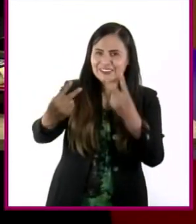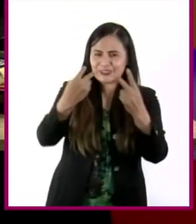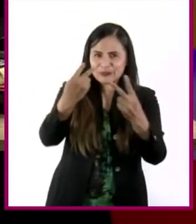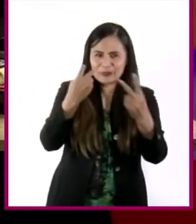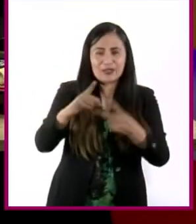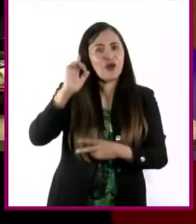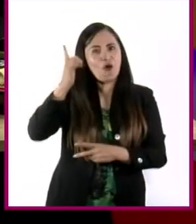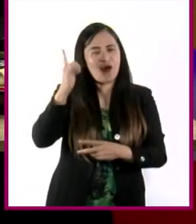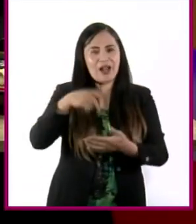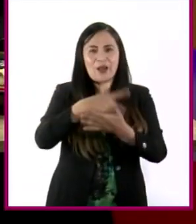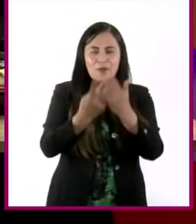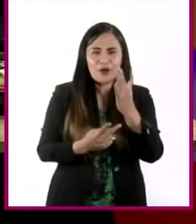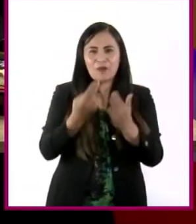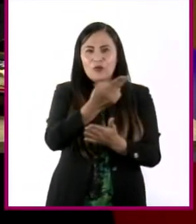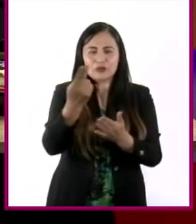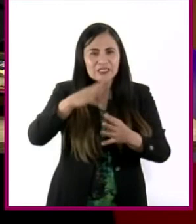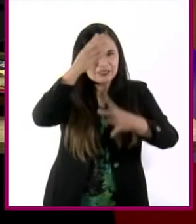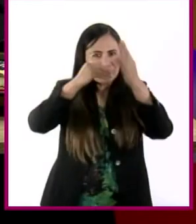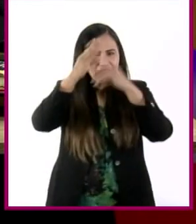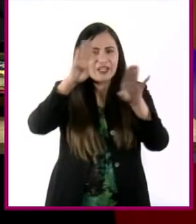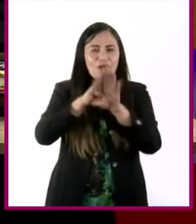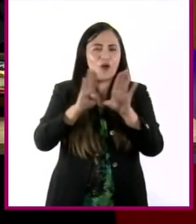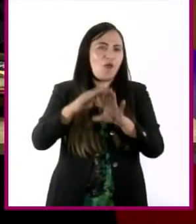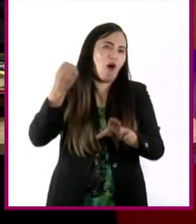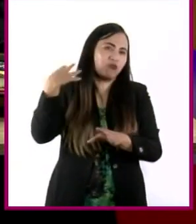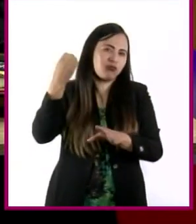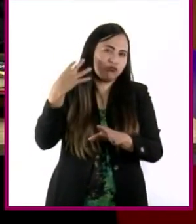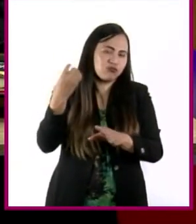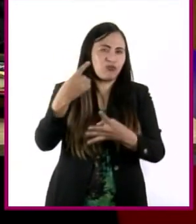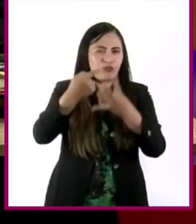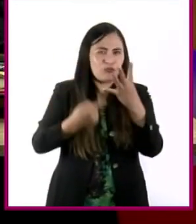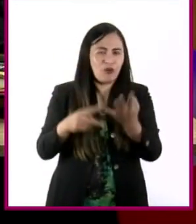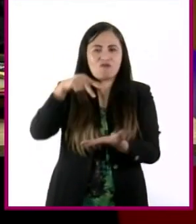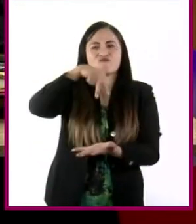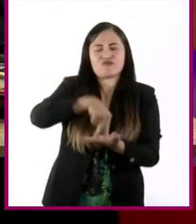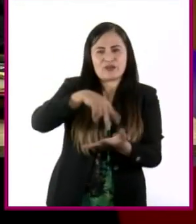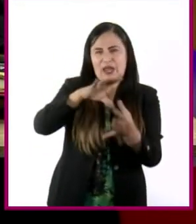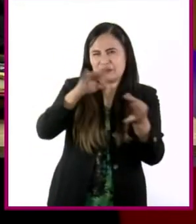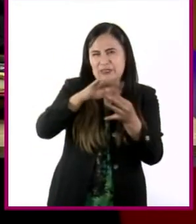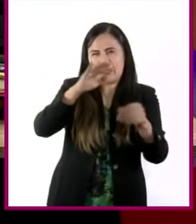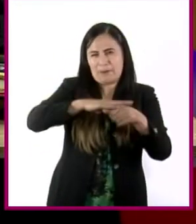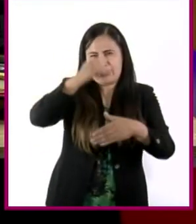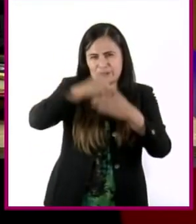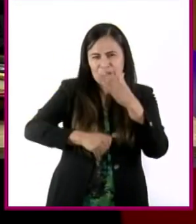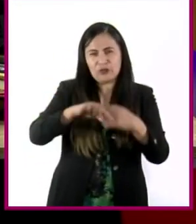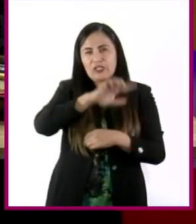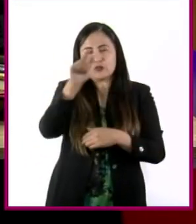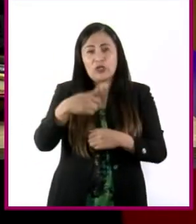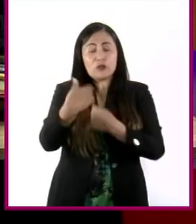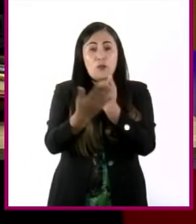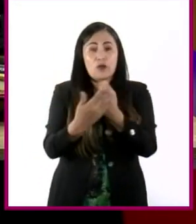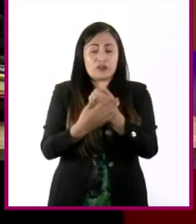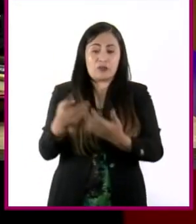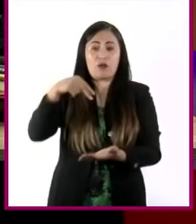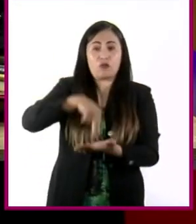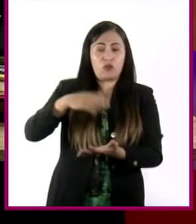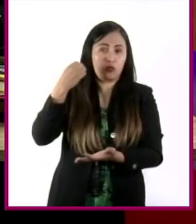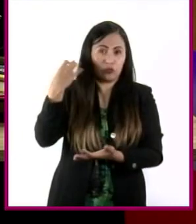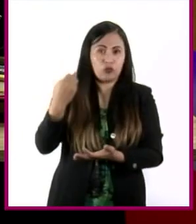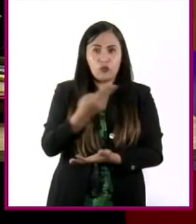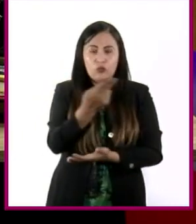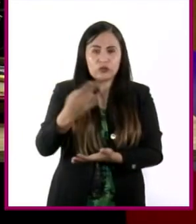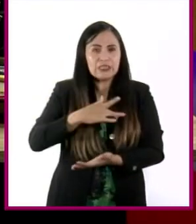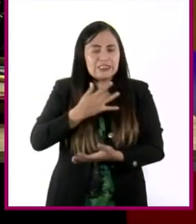que con este programa hayan aprendido a hacer un discurso argumentativo y que sientan mayor seguridad la próxima ocasión en la que deban hablar en